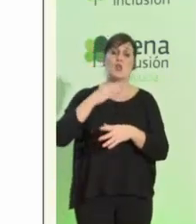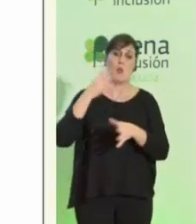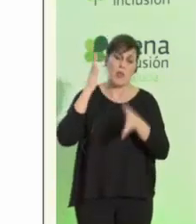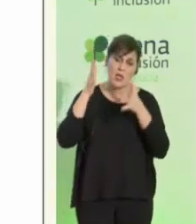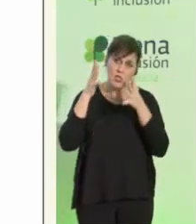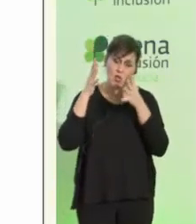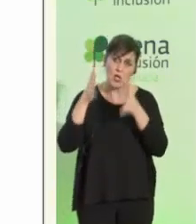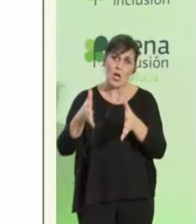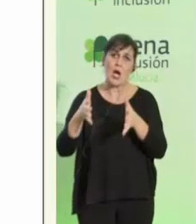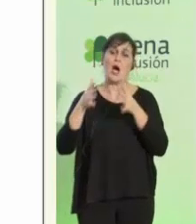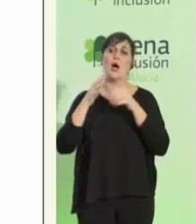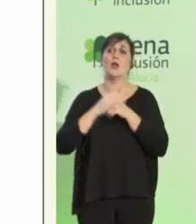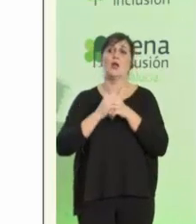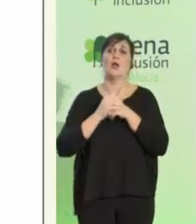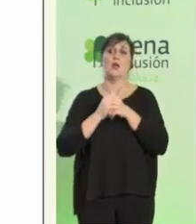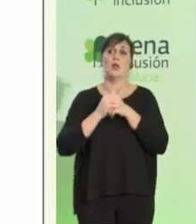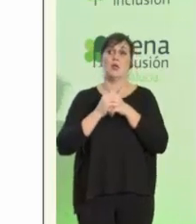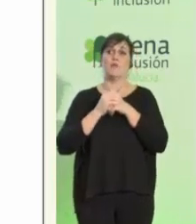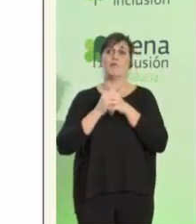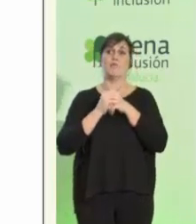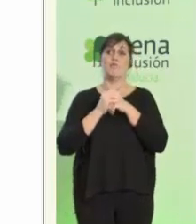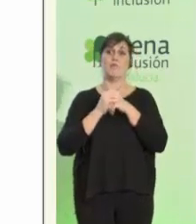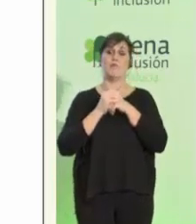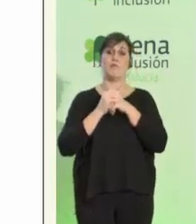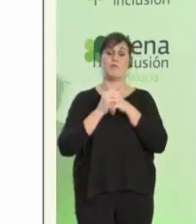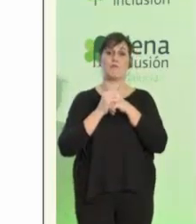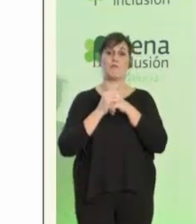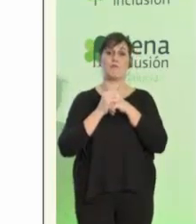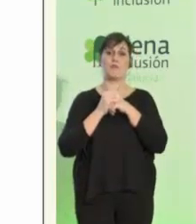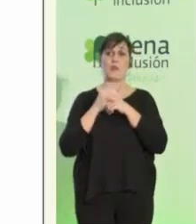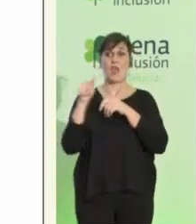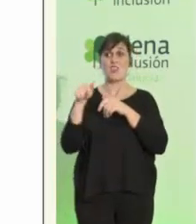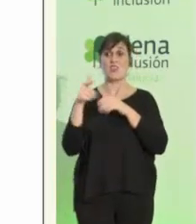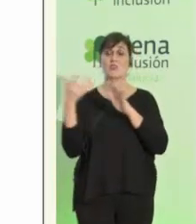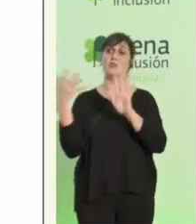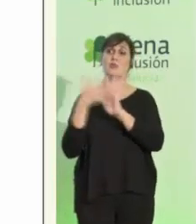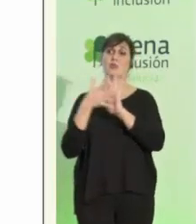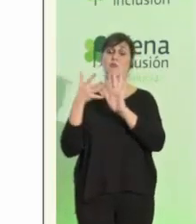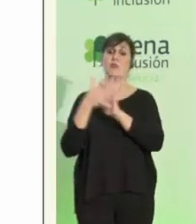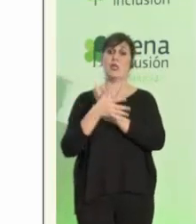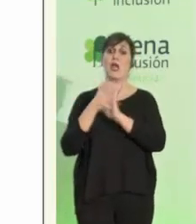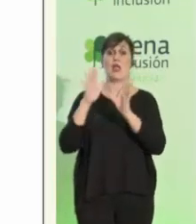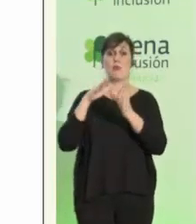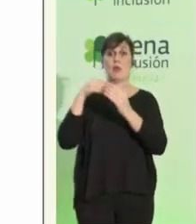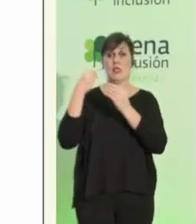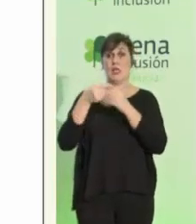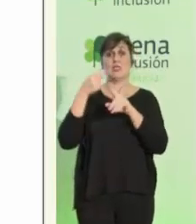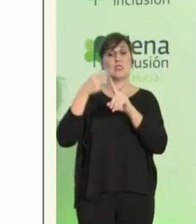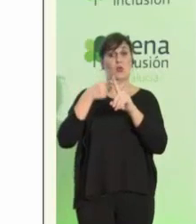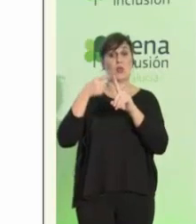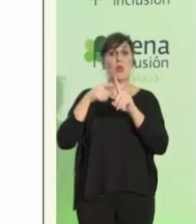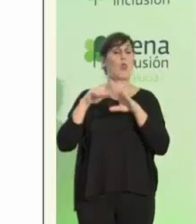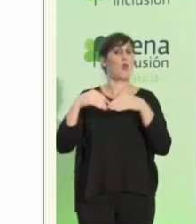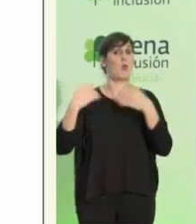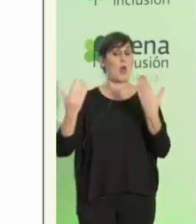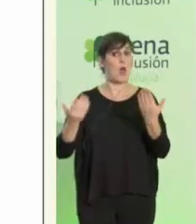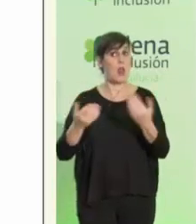asesorar y se explica el material que se ha utilizado.